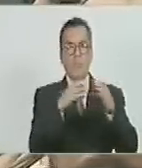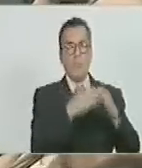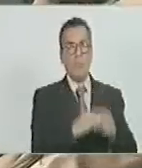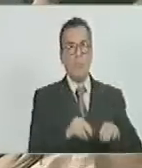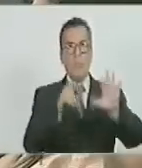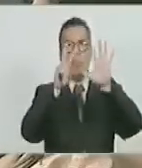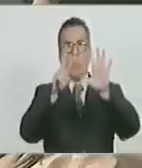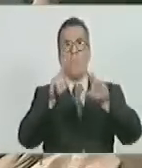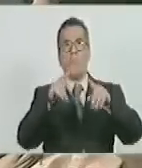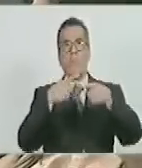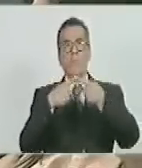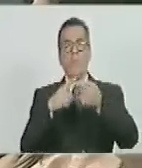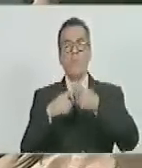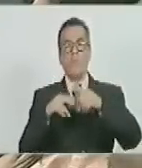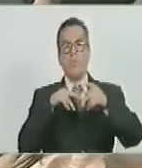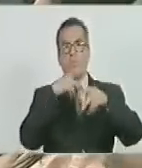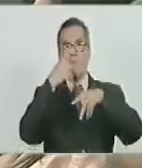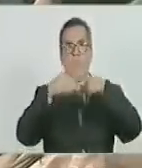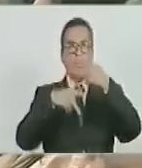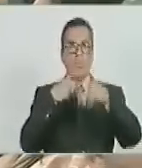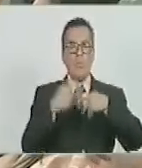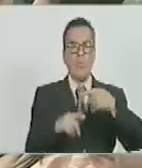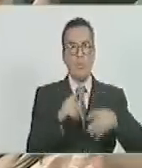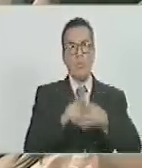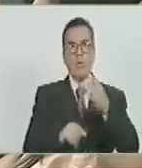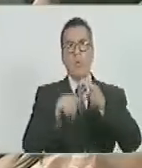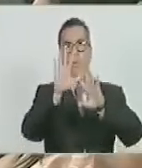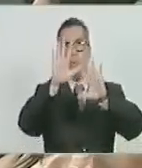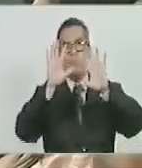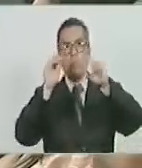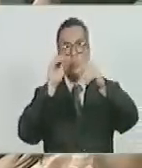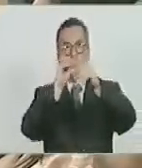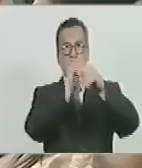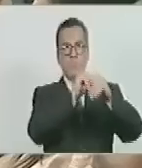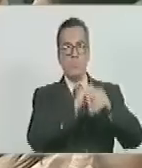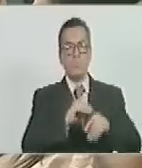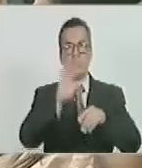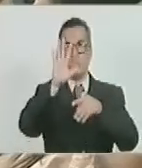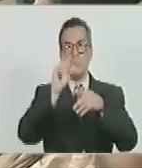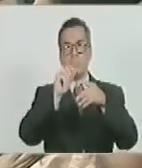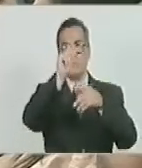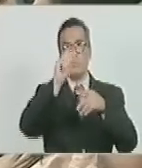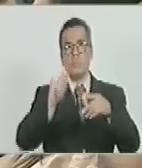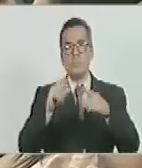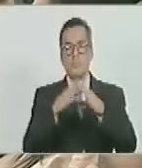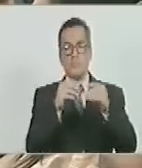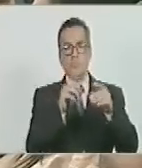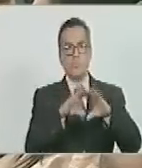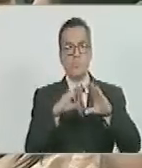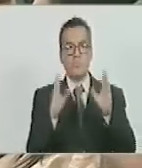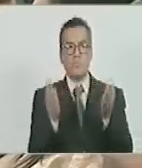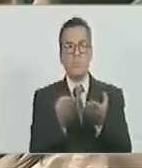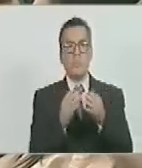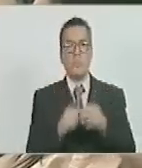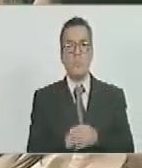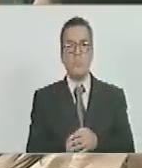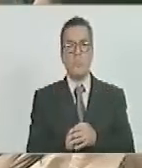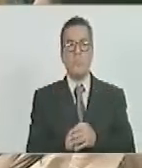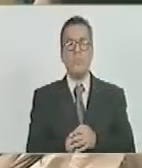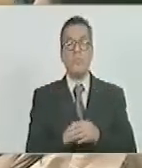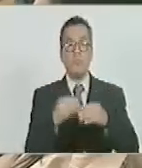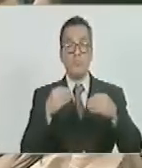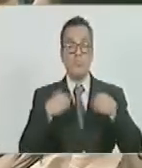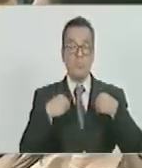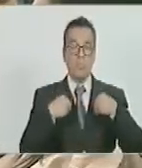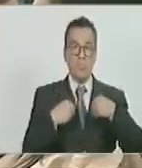7.000 idiomas, en todos los 5 continentes, que representa el 5% de la población del mundo, que viven en